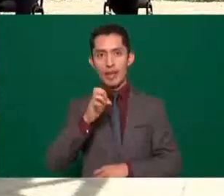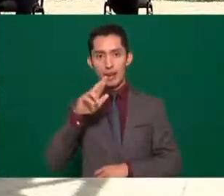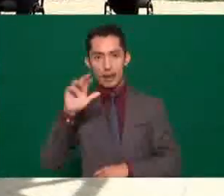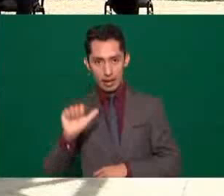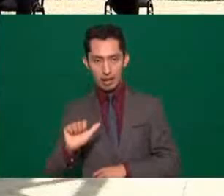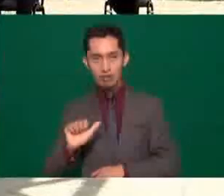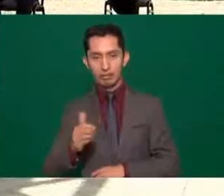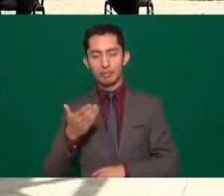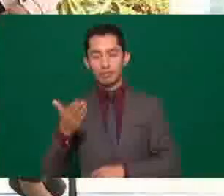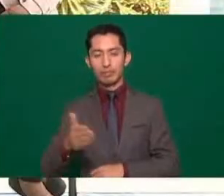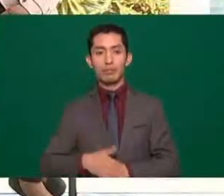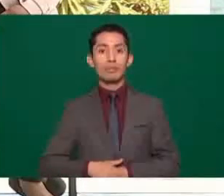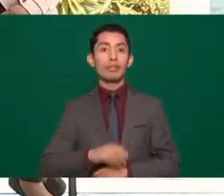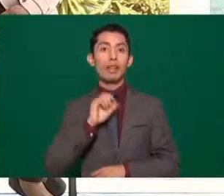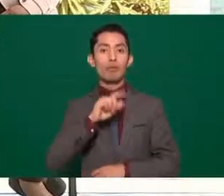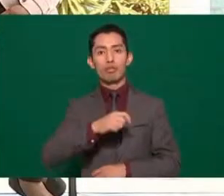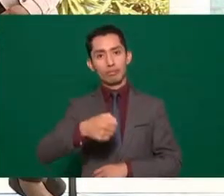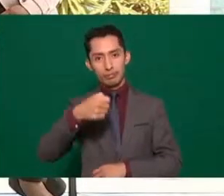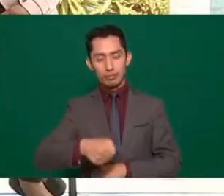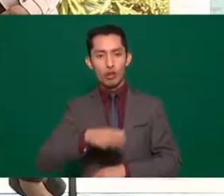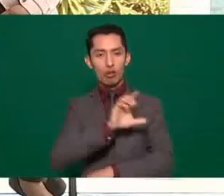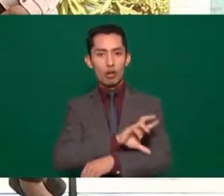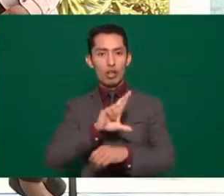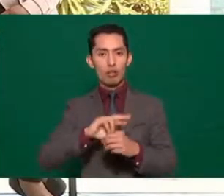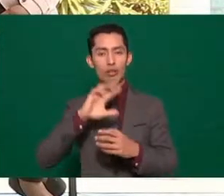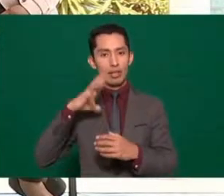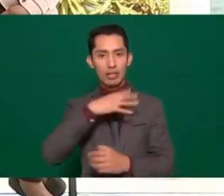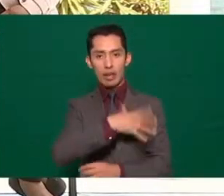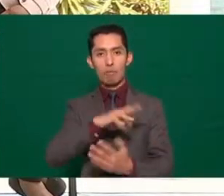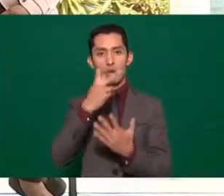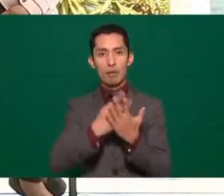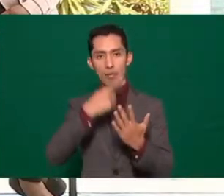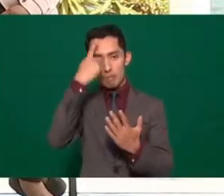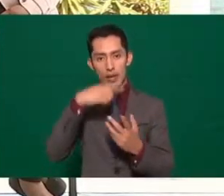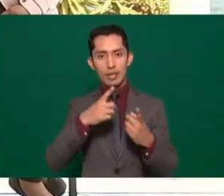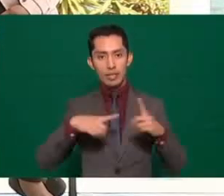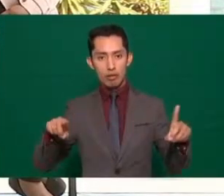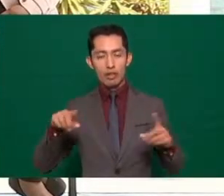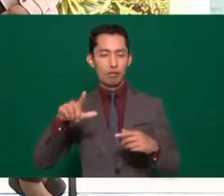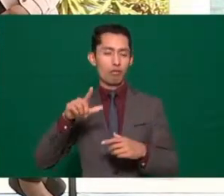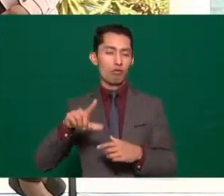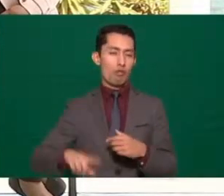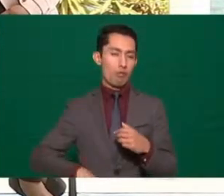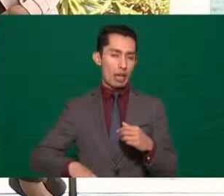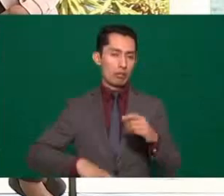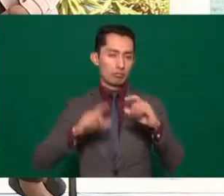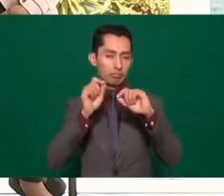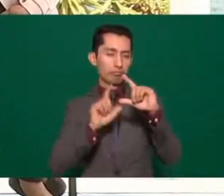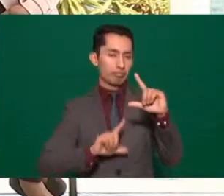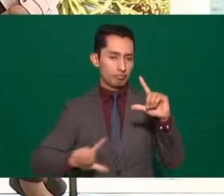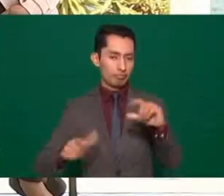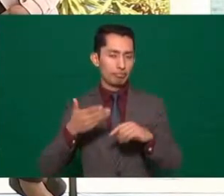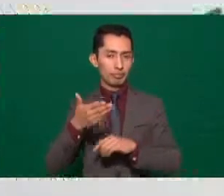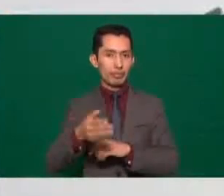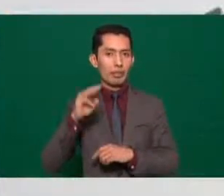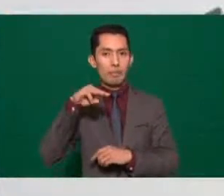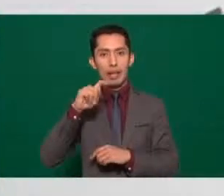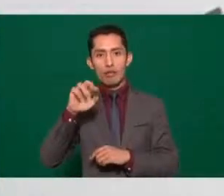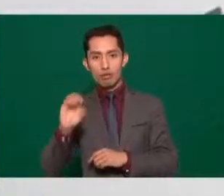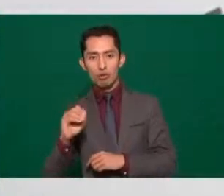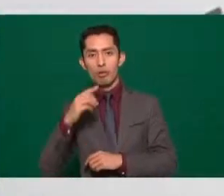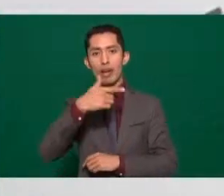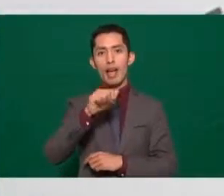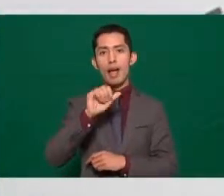forma, saludo al Coordinador General de Programas para el Desarrollo del Gobierno de la República, maestro